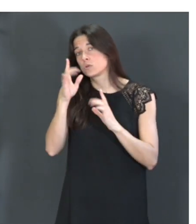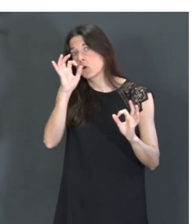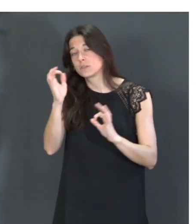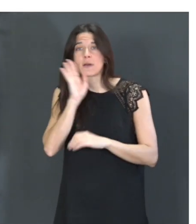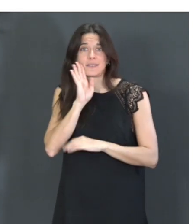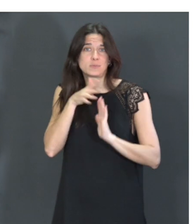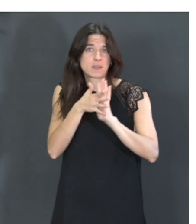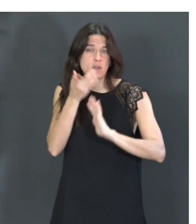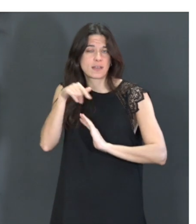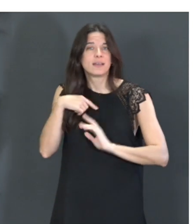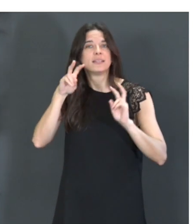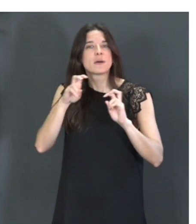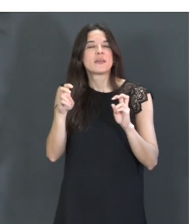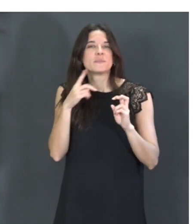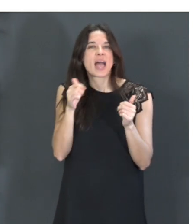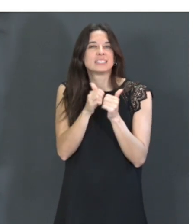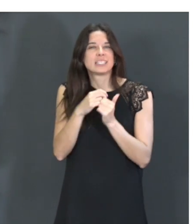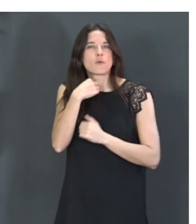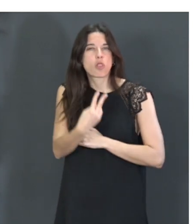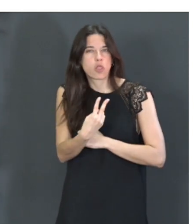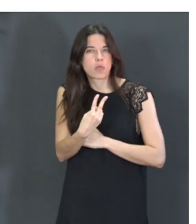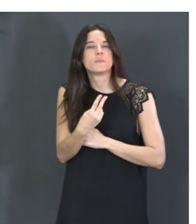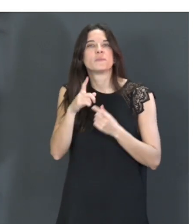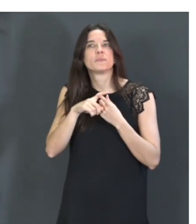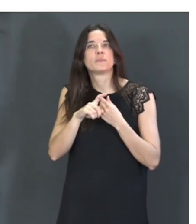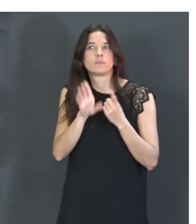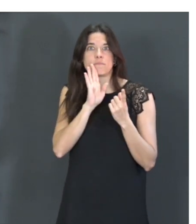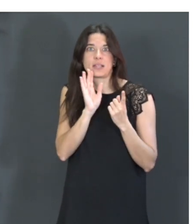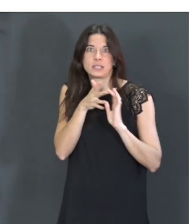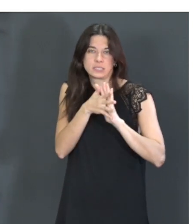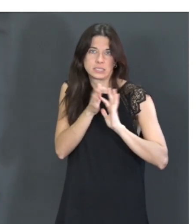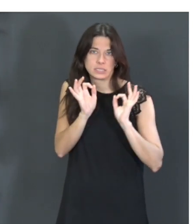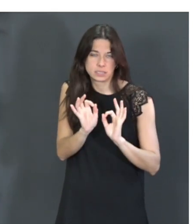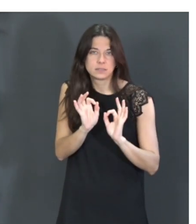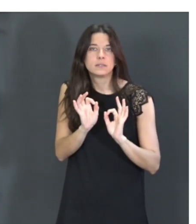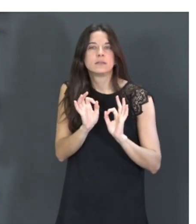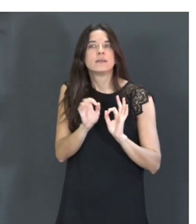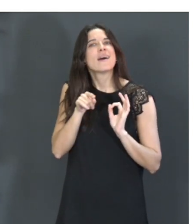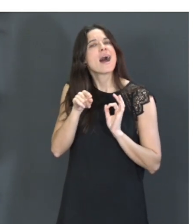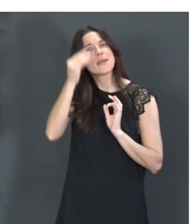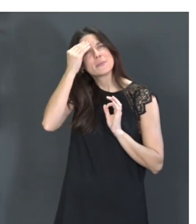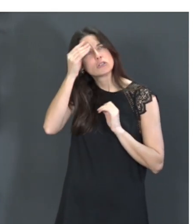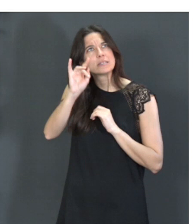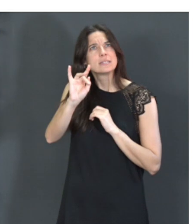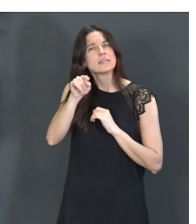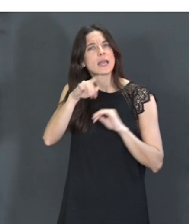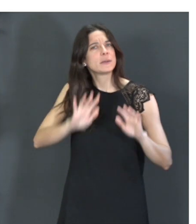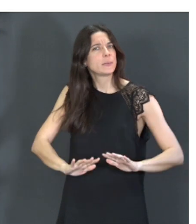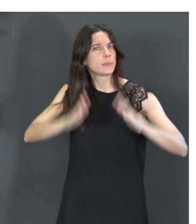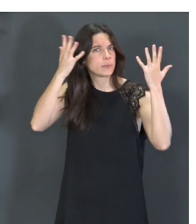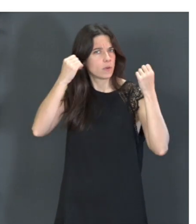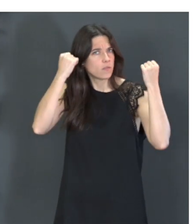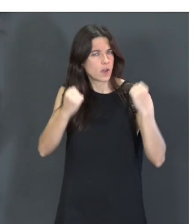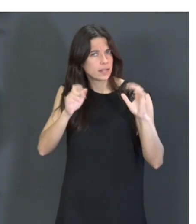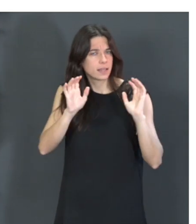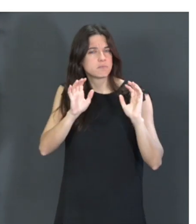el tema de los asistentes de voz que ya hemos mencionado anteriormente, que ahí yo creo que sí que se está produciendo una revolución, y